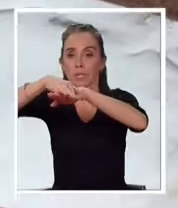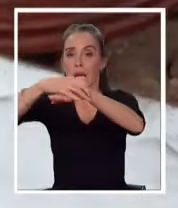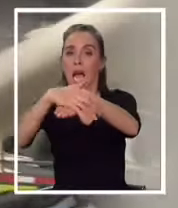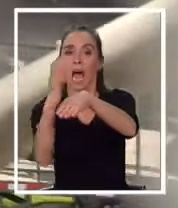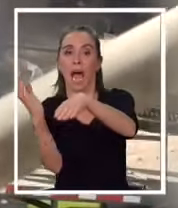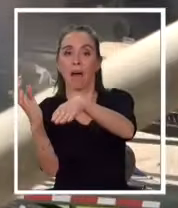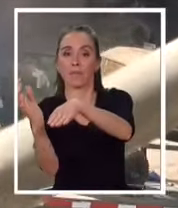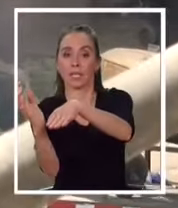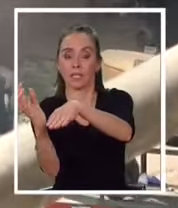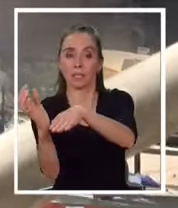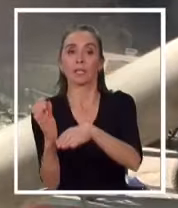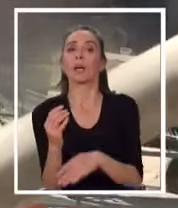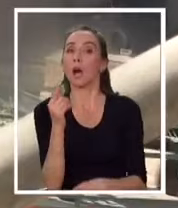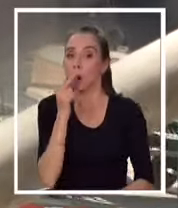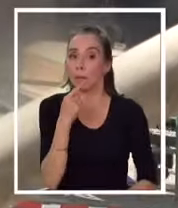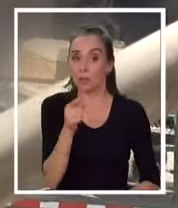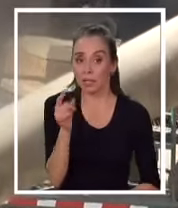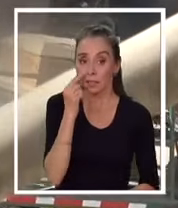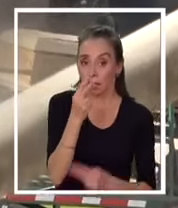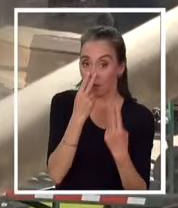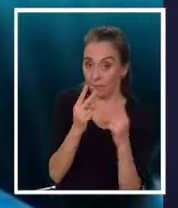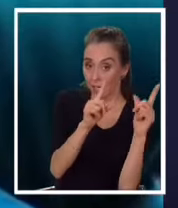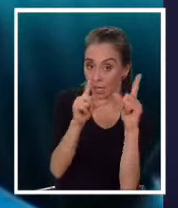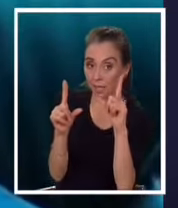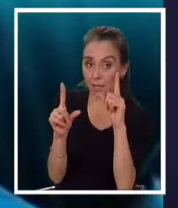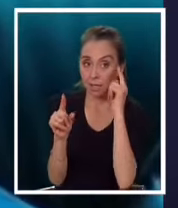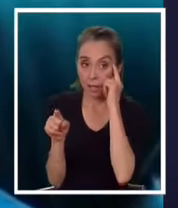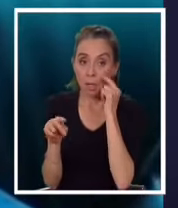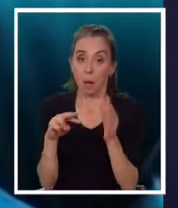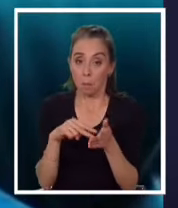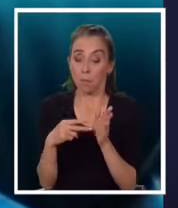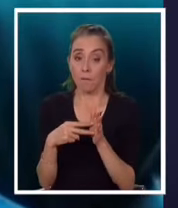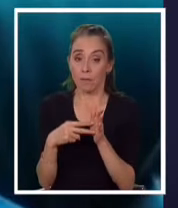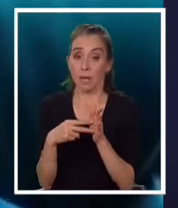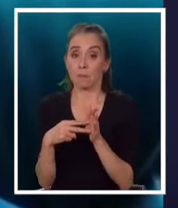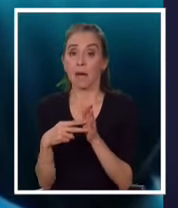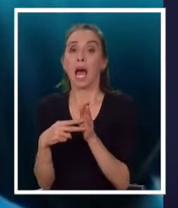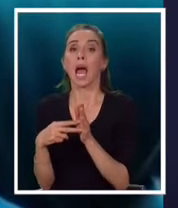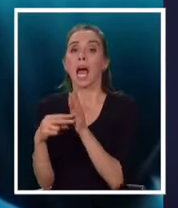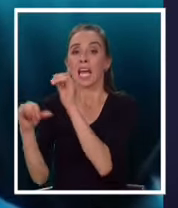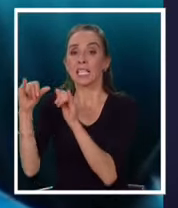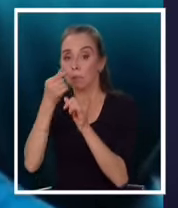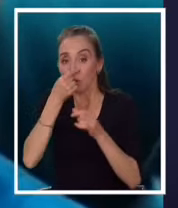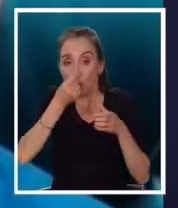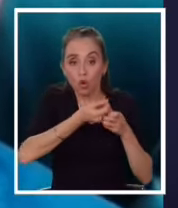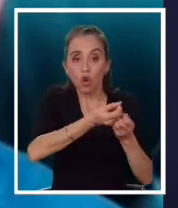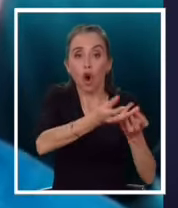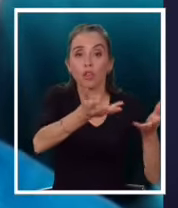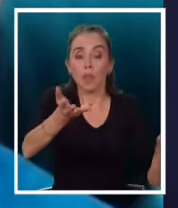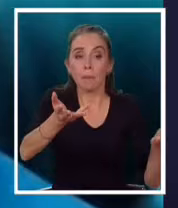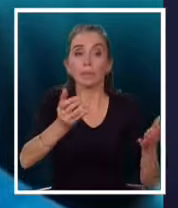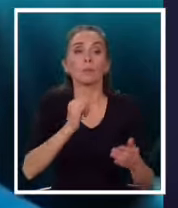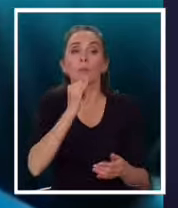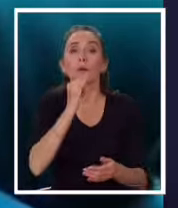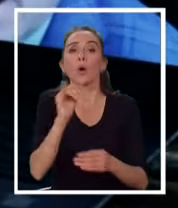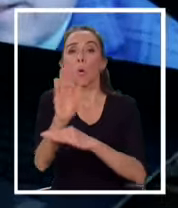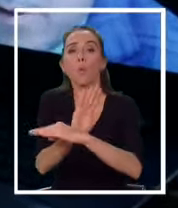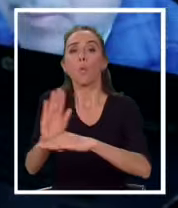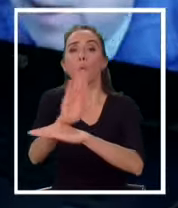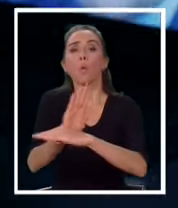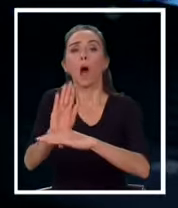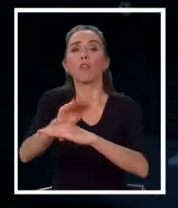abiertos. Y también tiene un potencial problema de contaminación química, entendiendo que desconocemos el tiempo que